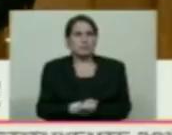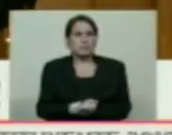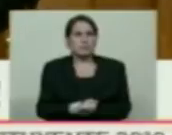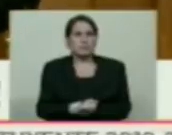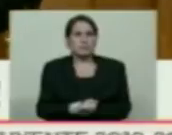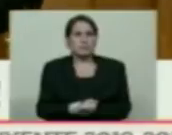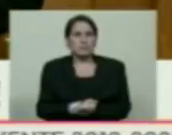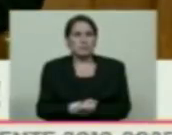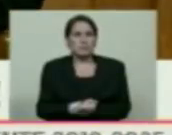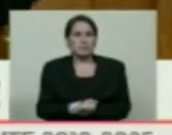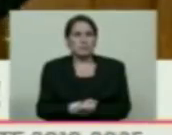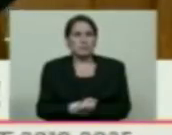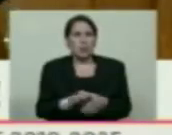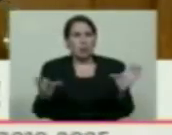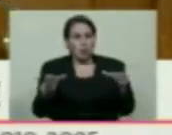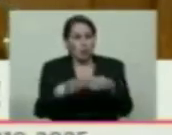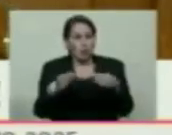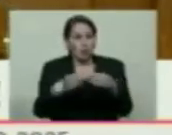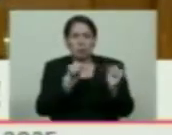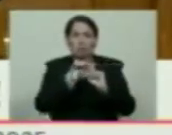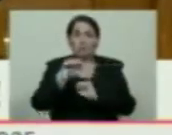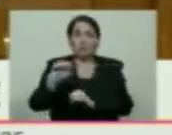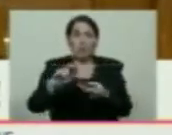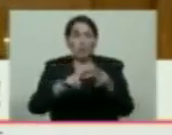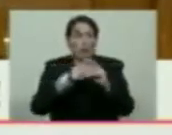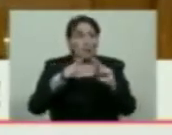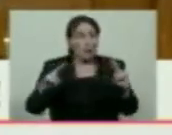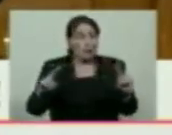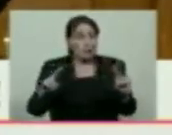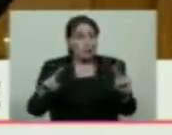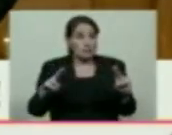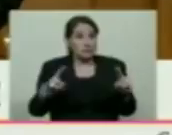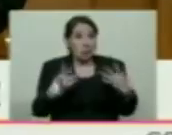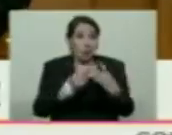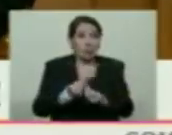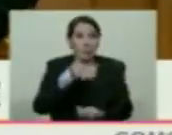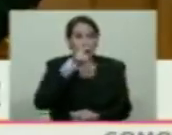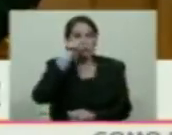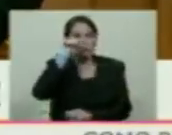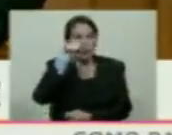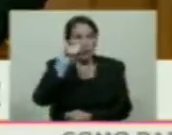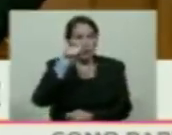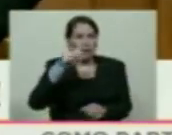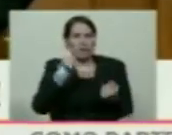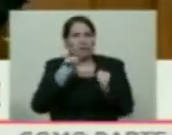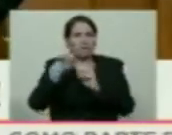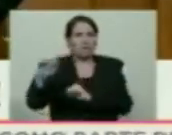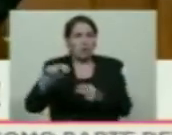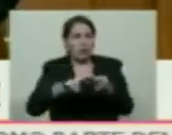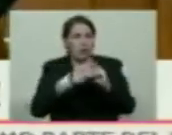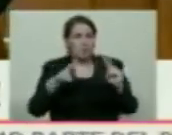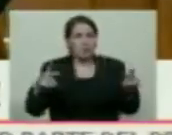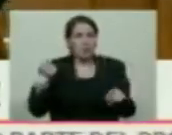cuadrillas defensores de la paz y defensoras de la paz, también igual. Los defensores de la paz, que igual pueden